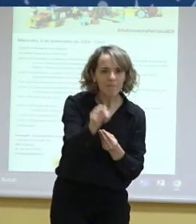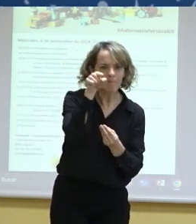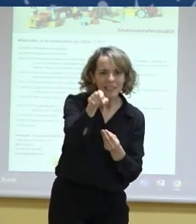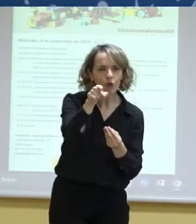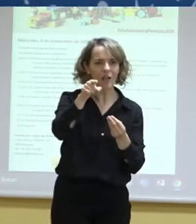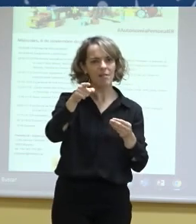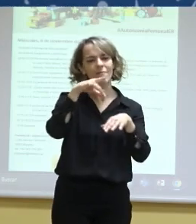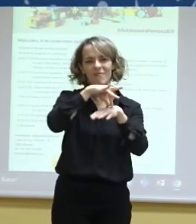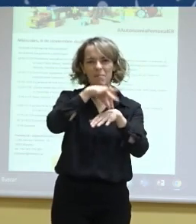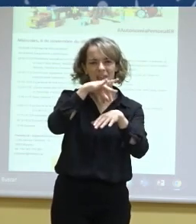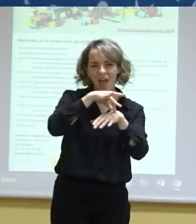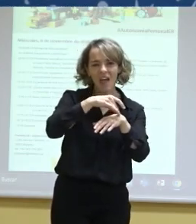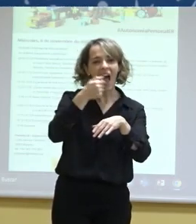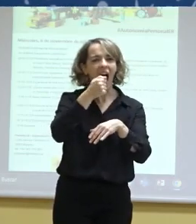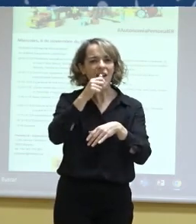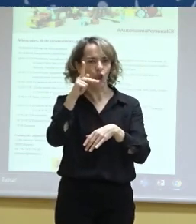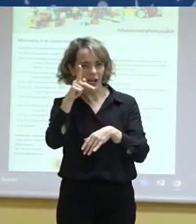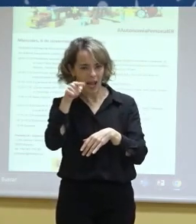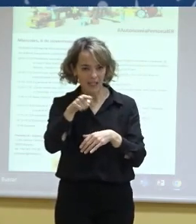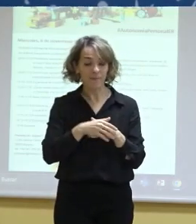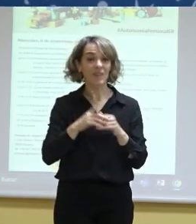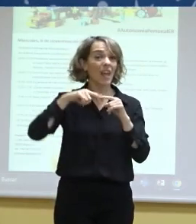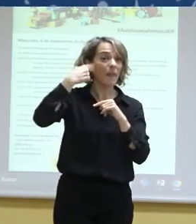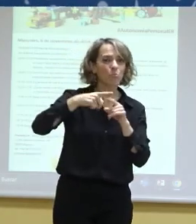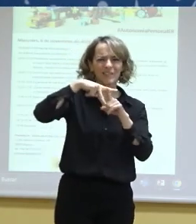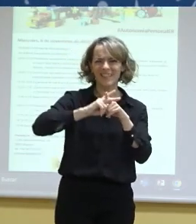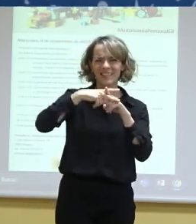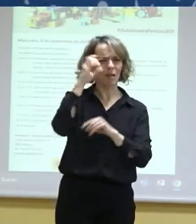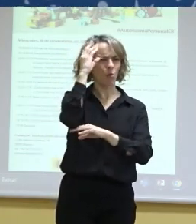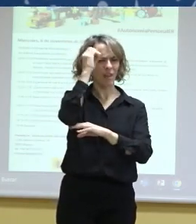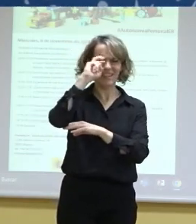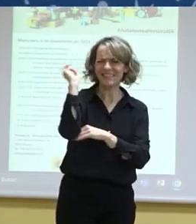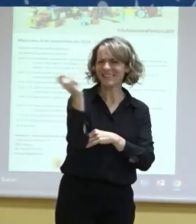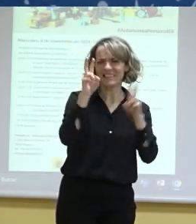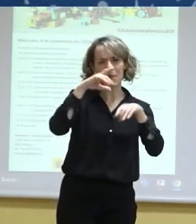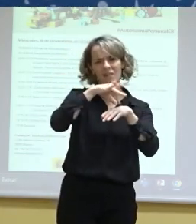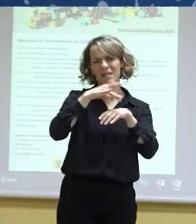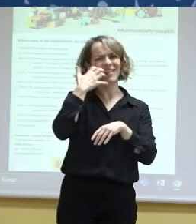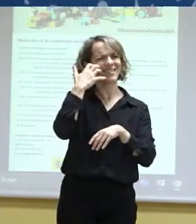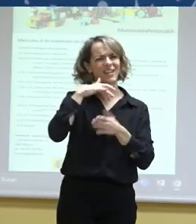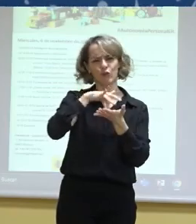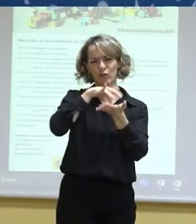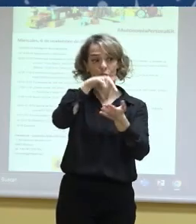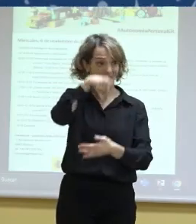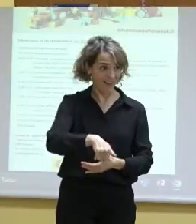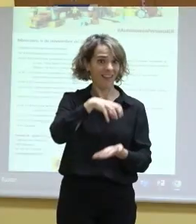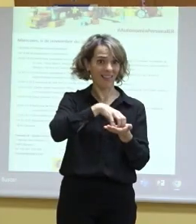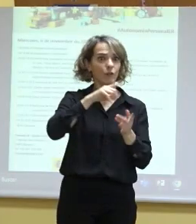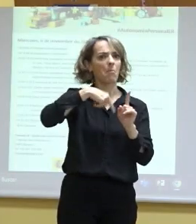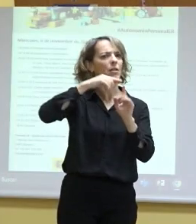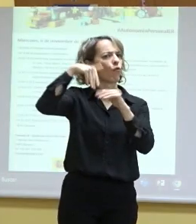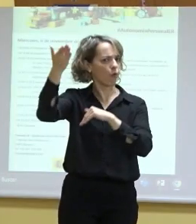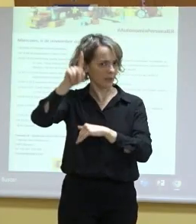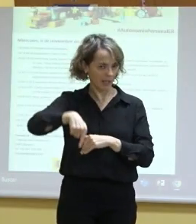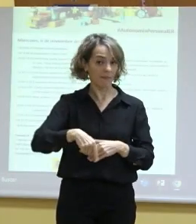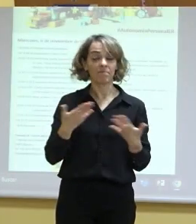de Arnold Chiari. Posteriormente ha realizado numerosos talleres y ponencias sobre enfermedades raras en nuestro centro y fuera.